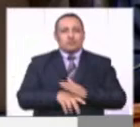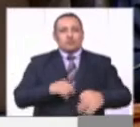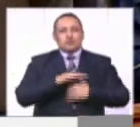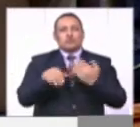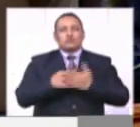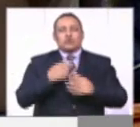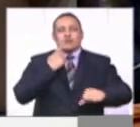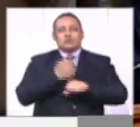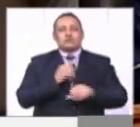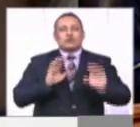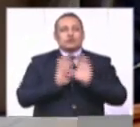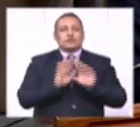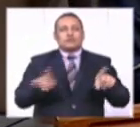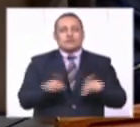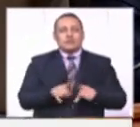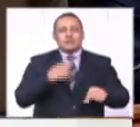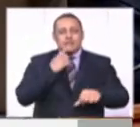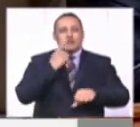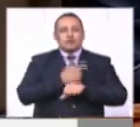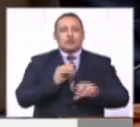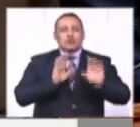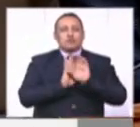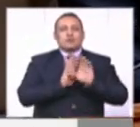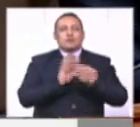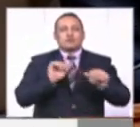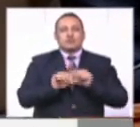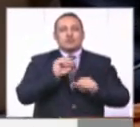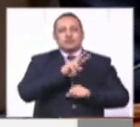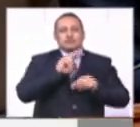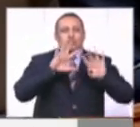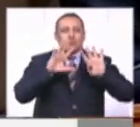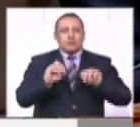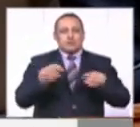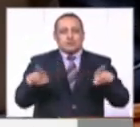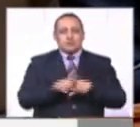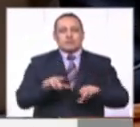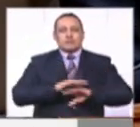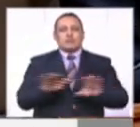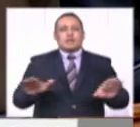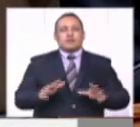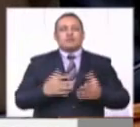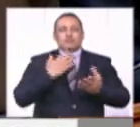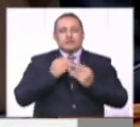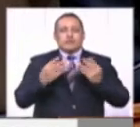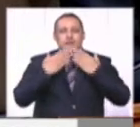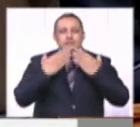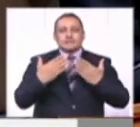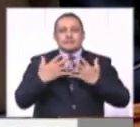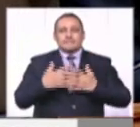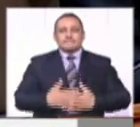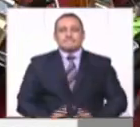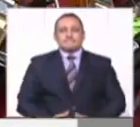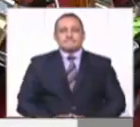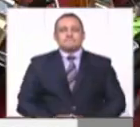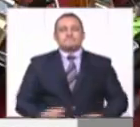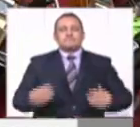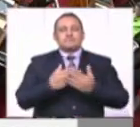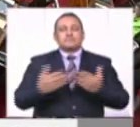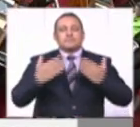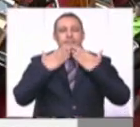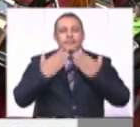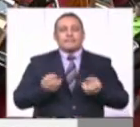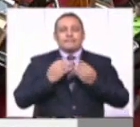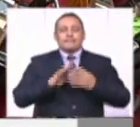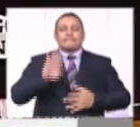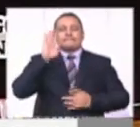la acusación constitucional de la denuncia constitucional 290 he concluido señor presidente Muchas gracias gracias congresista